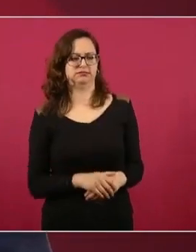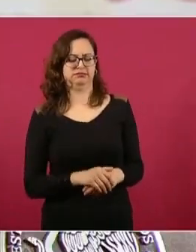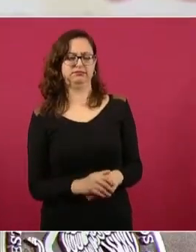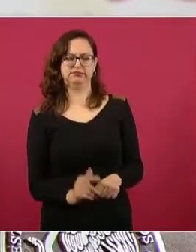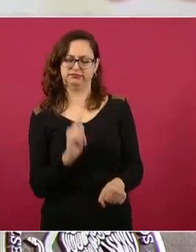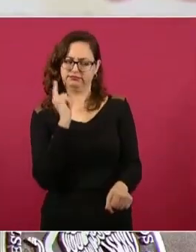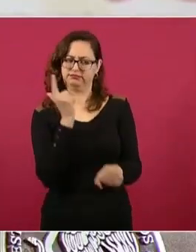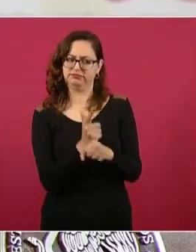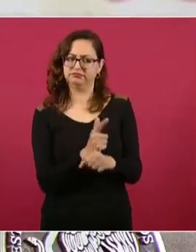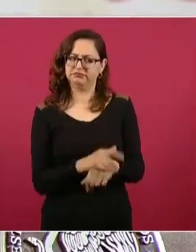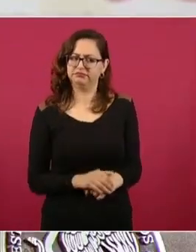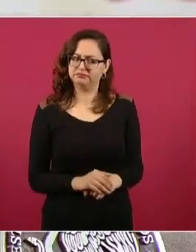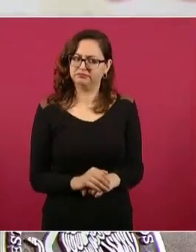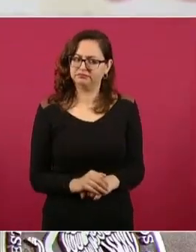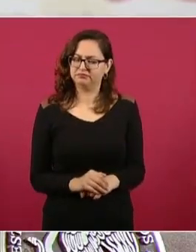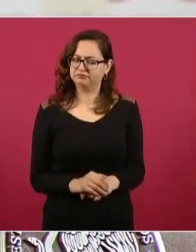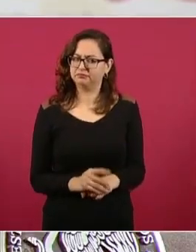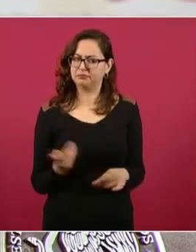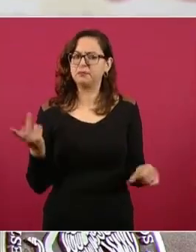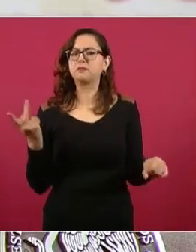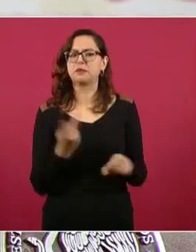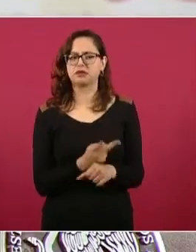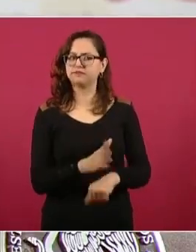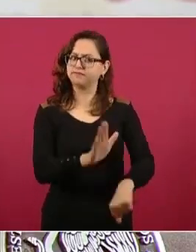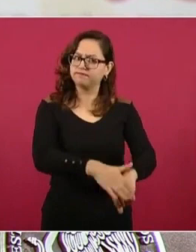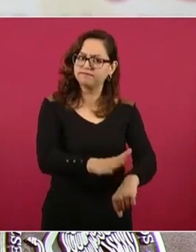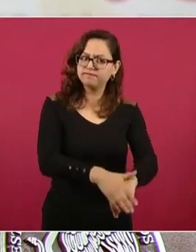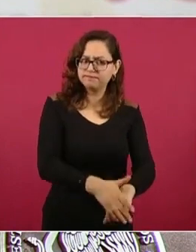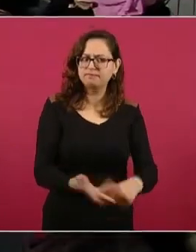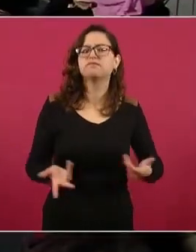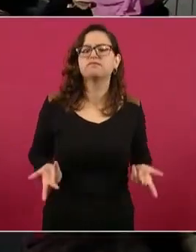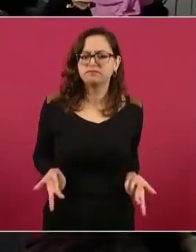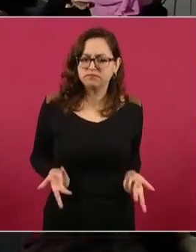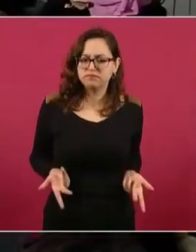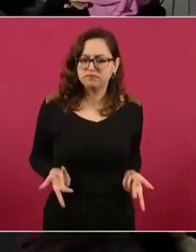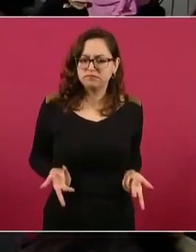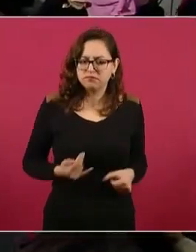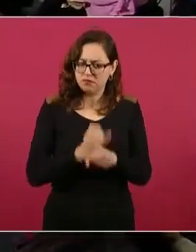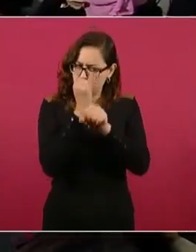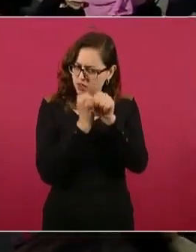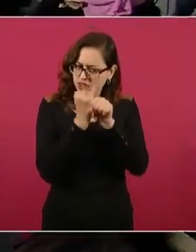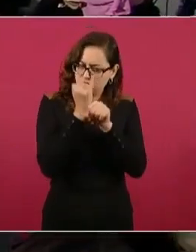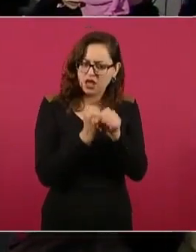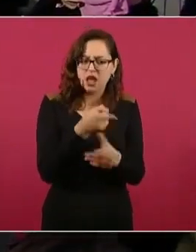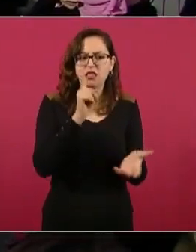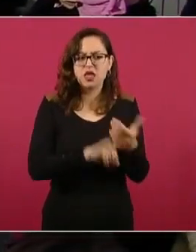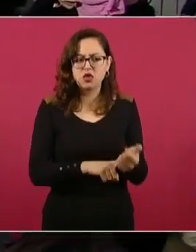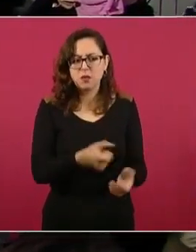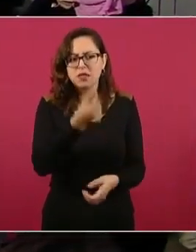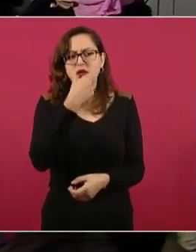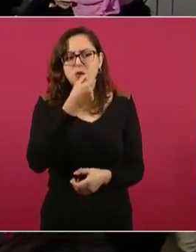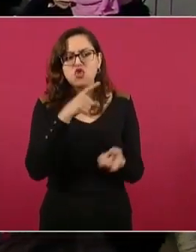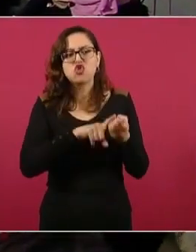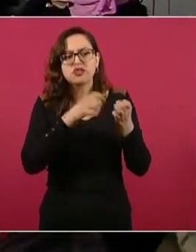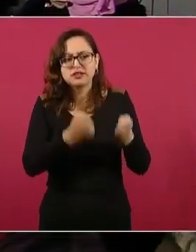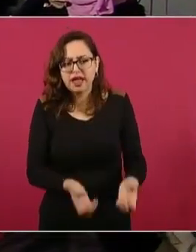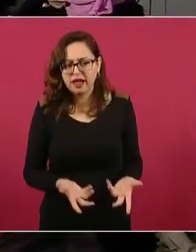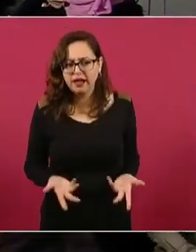emitir una alerta para entender e investigar en donde